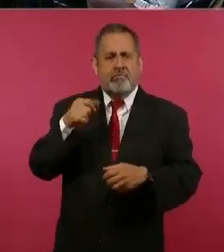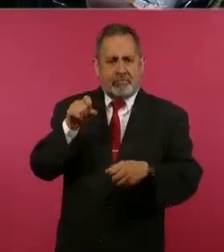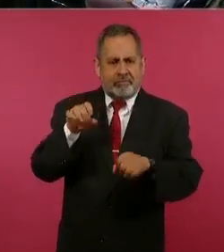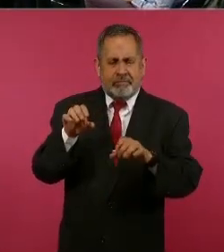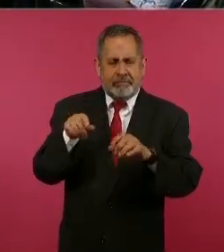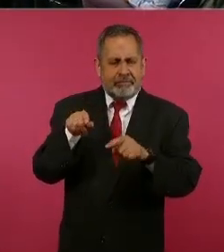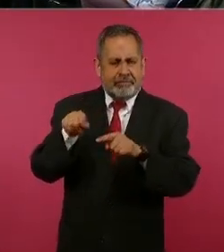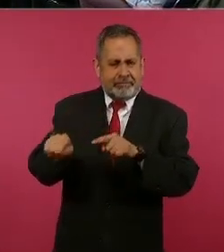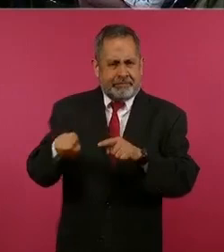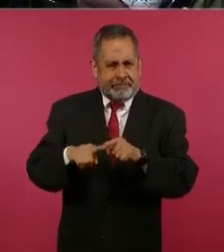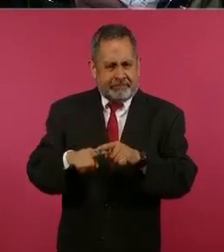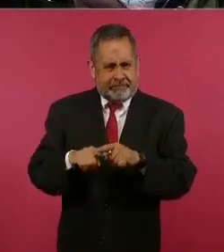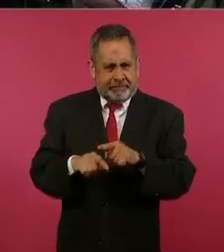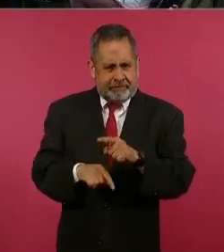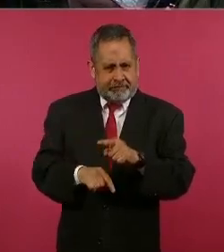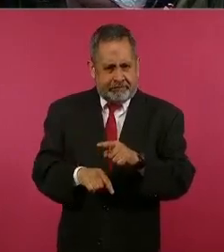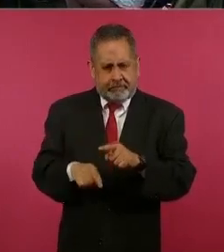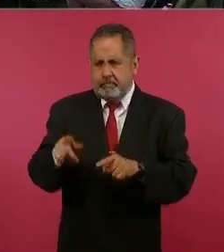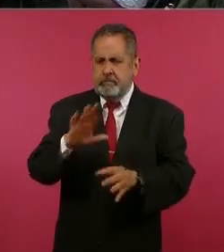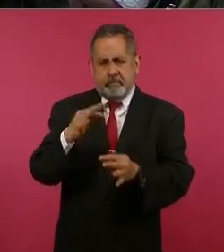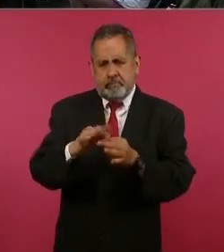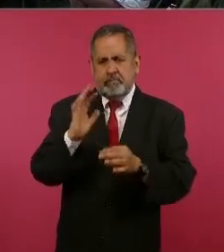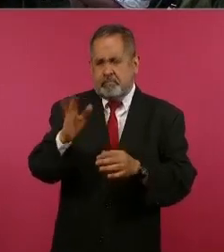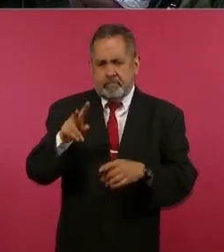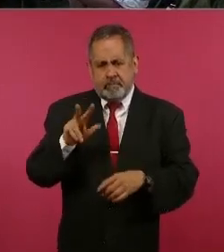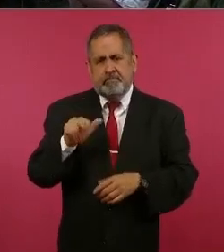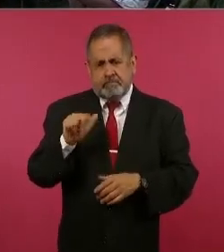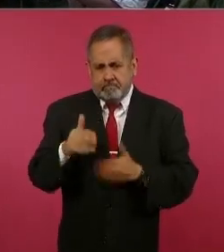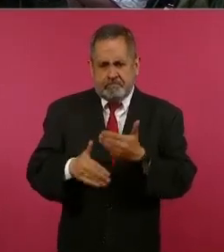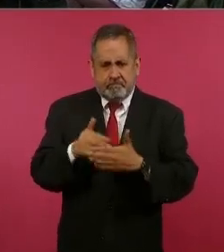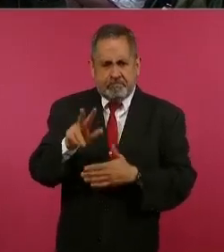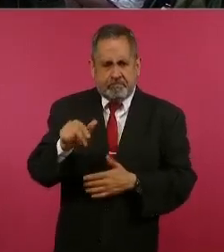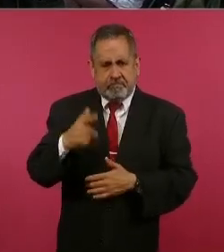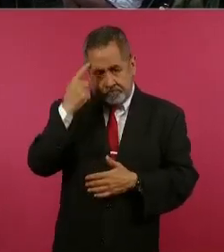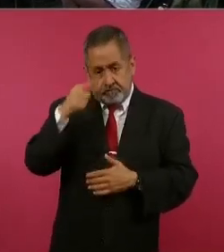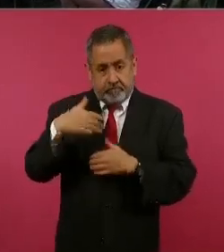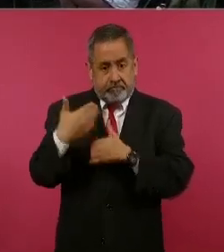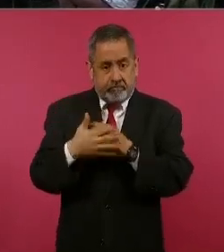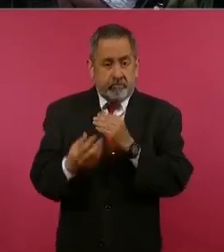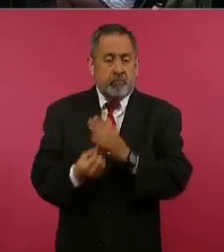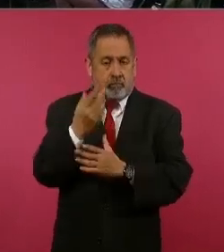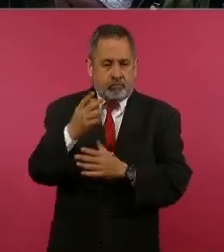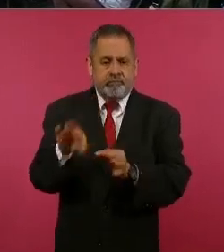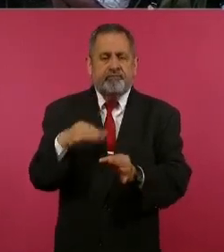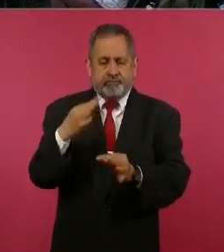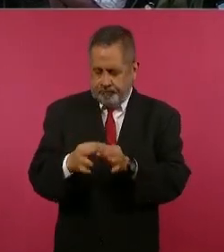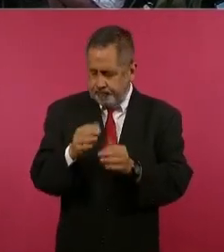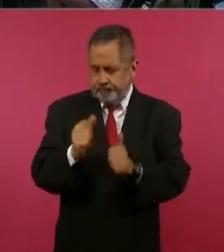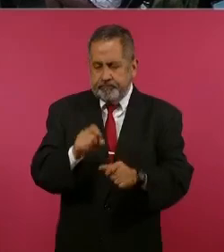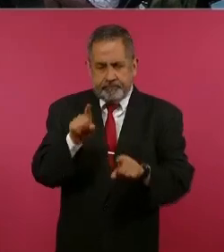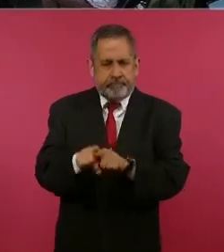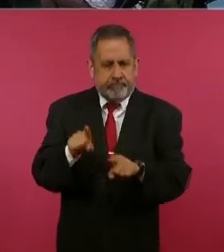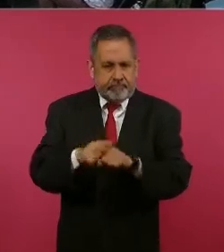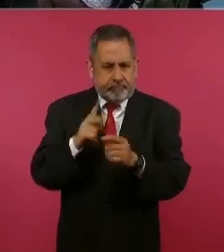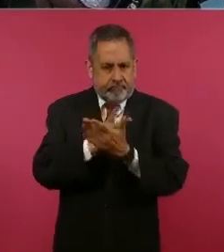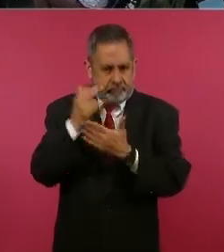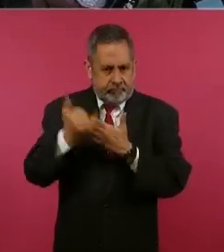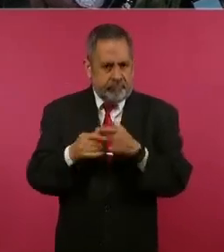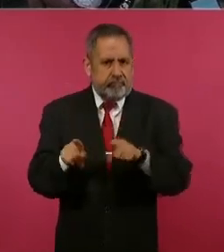se… ese ya está avanzando, pero el nuevo va a quedar en